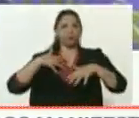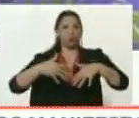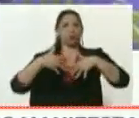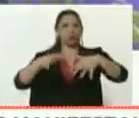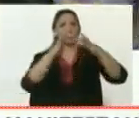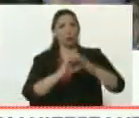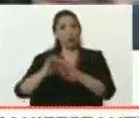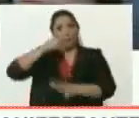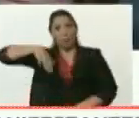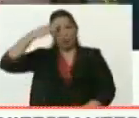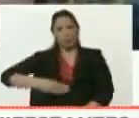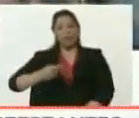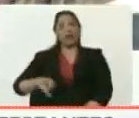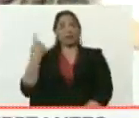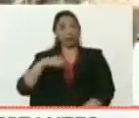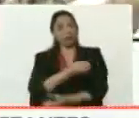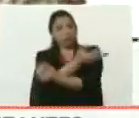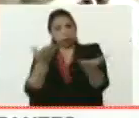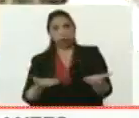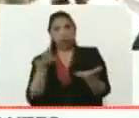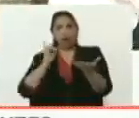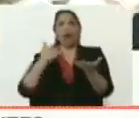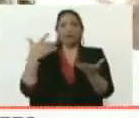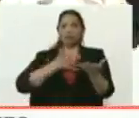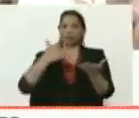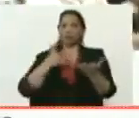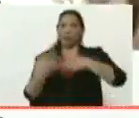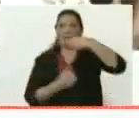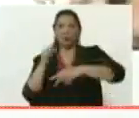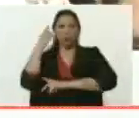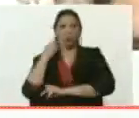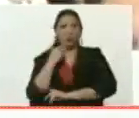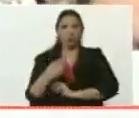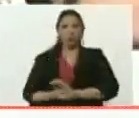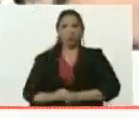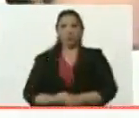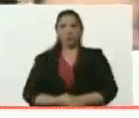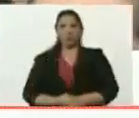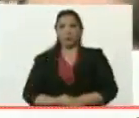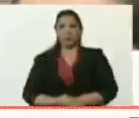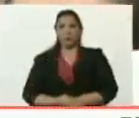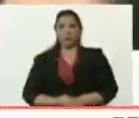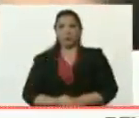unión cívico-militar. Ahí está la esencia de la revolución bolivariana.